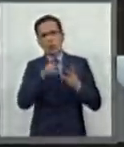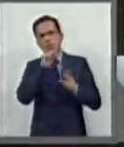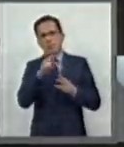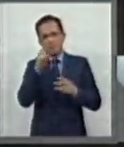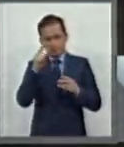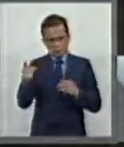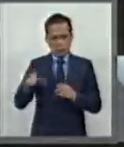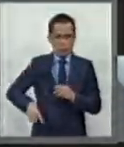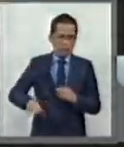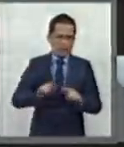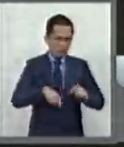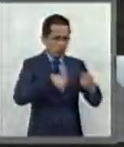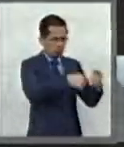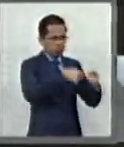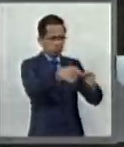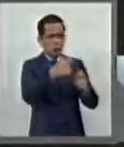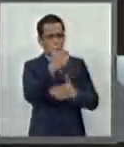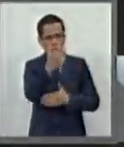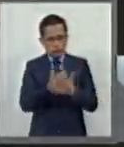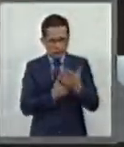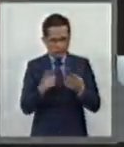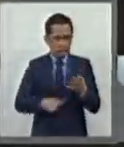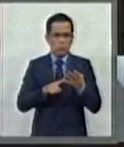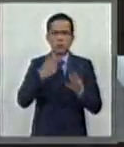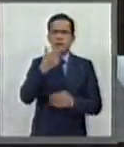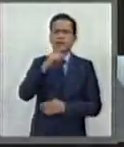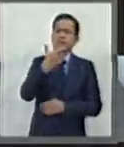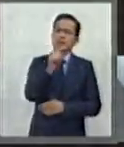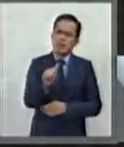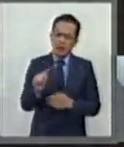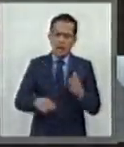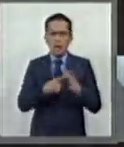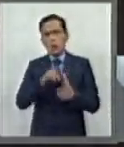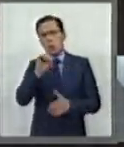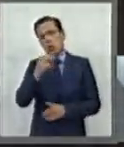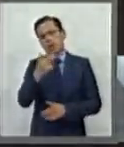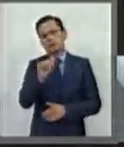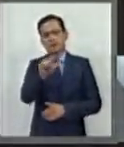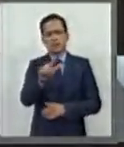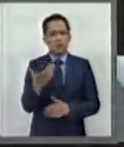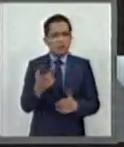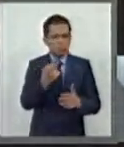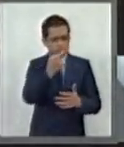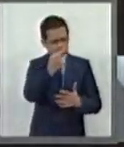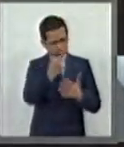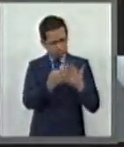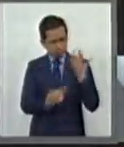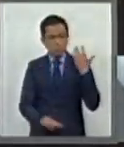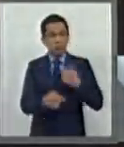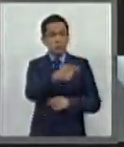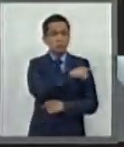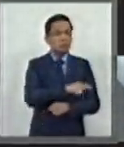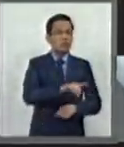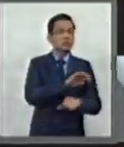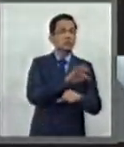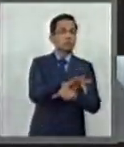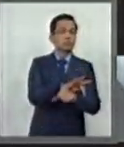del gobierno, que está IGA, OHL y todo lo que ustedes le